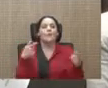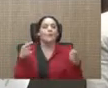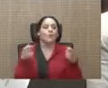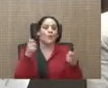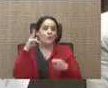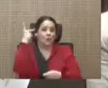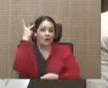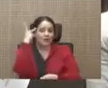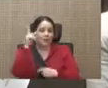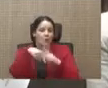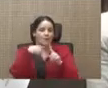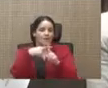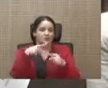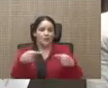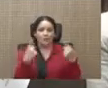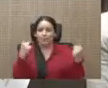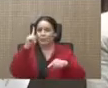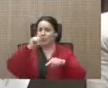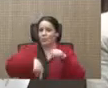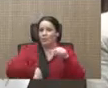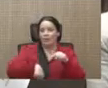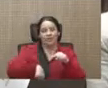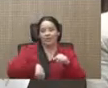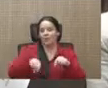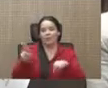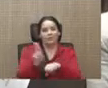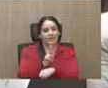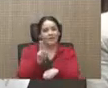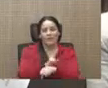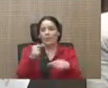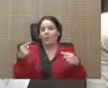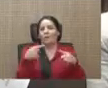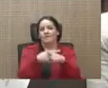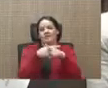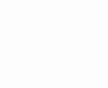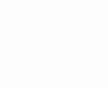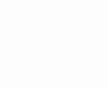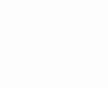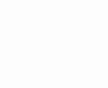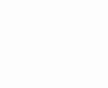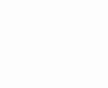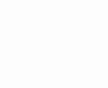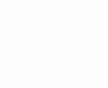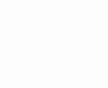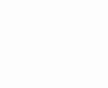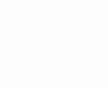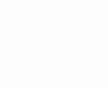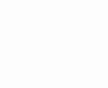oposición no debe utilizarse para conflictos partidarios ni para campaña política.